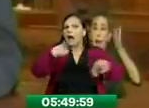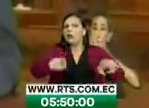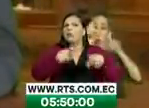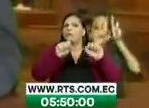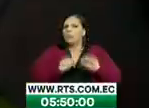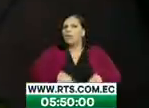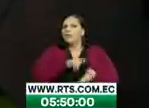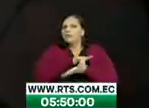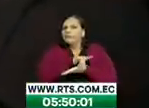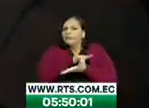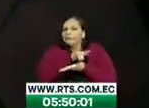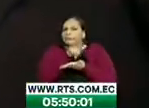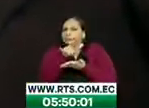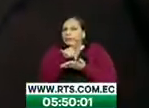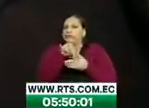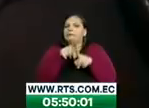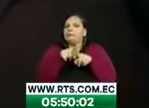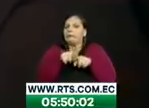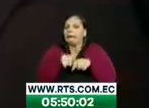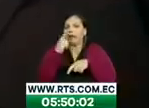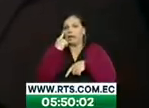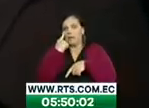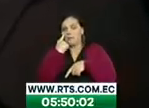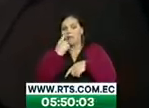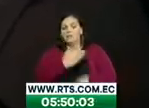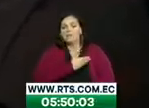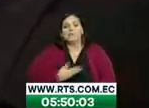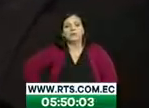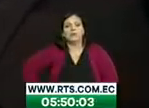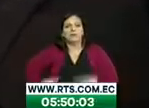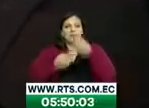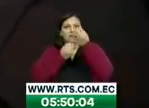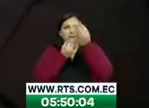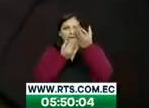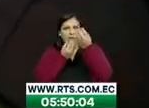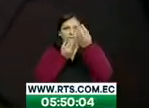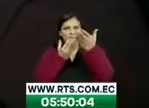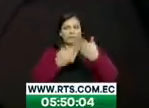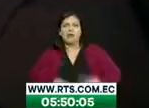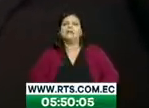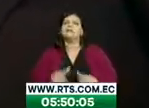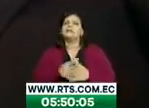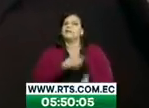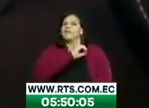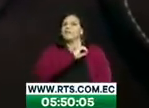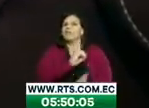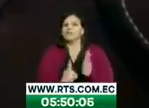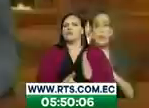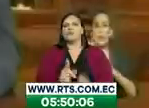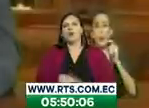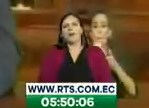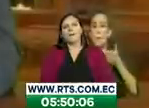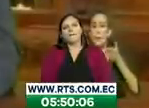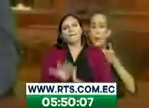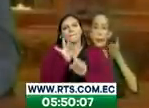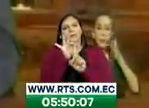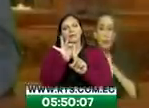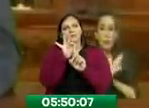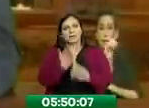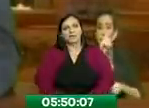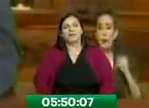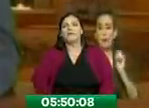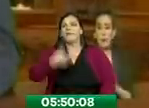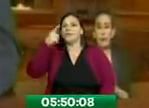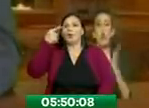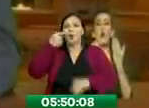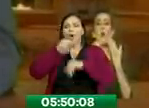seguir funcionando. El presidente dijo que estas medidas son excepcionales, por lo que decretó el estado de excepción. Se cierran los